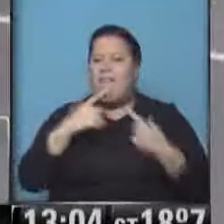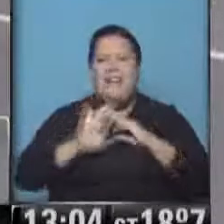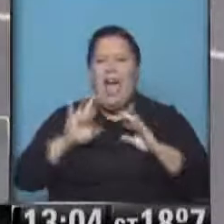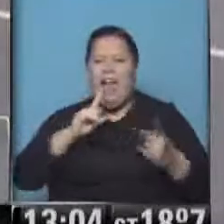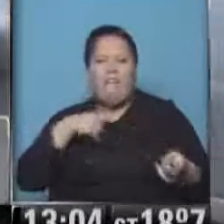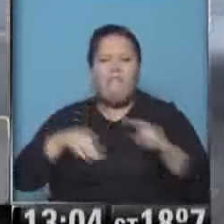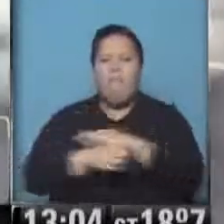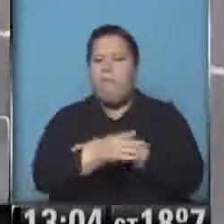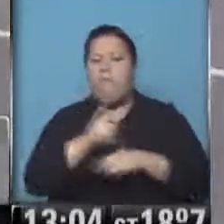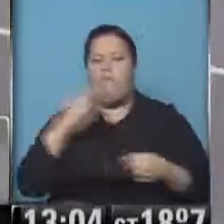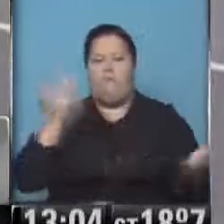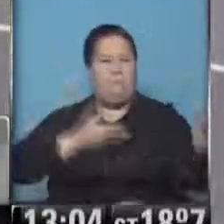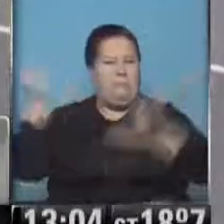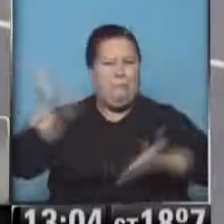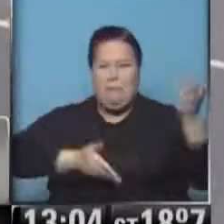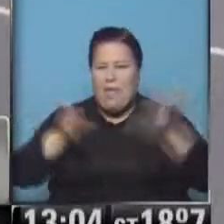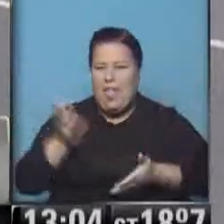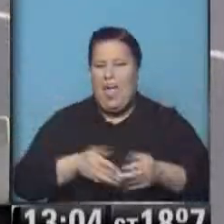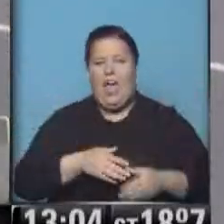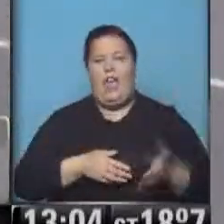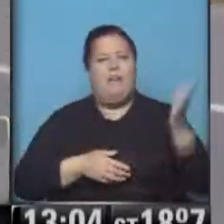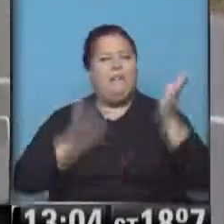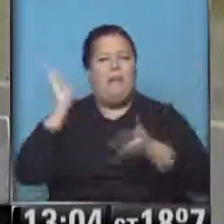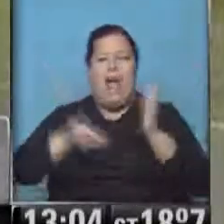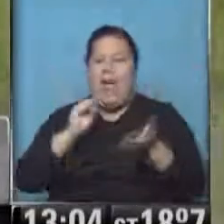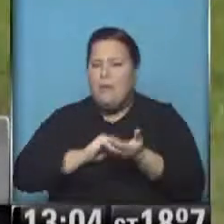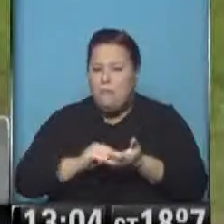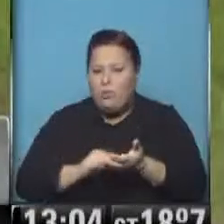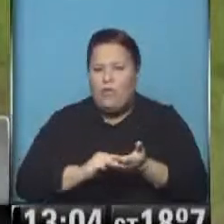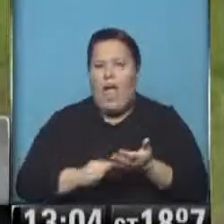gente infiltrada, nos reprimió, golpeó a los diputados,